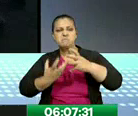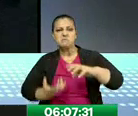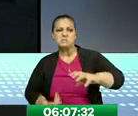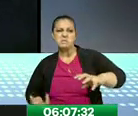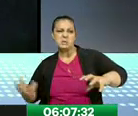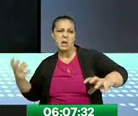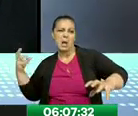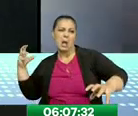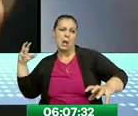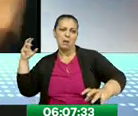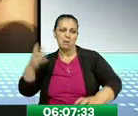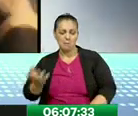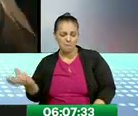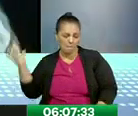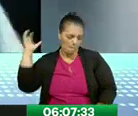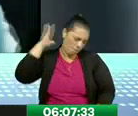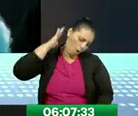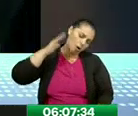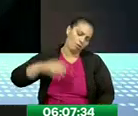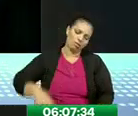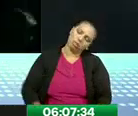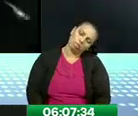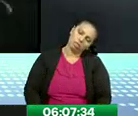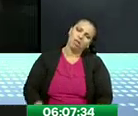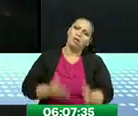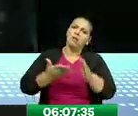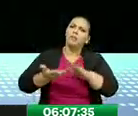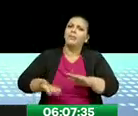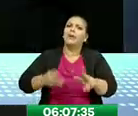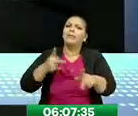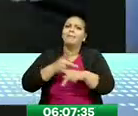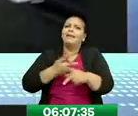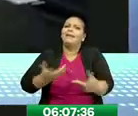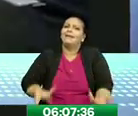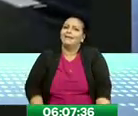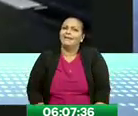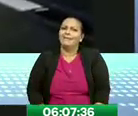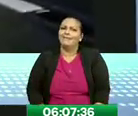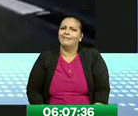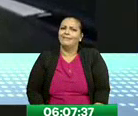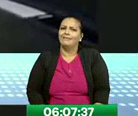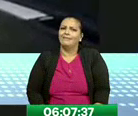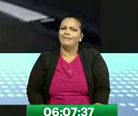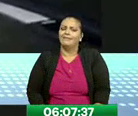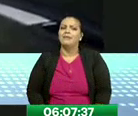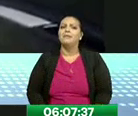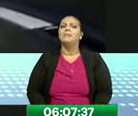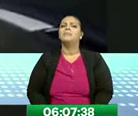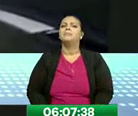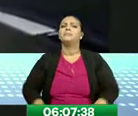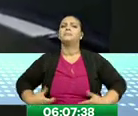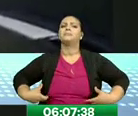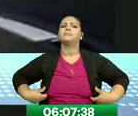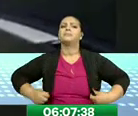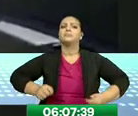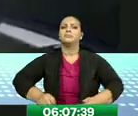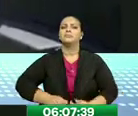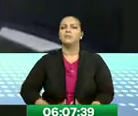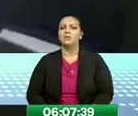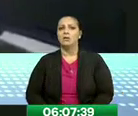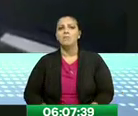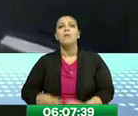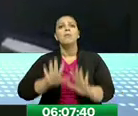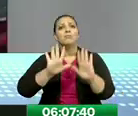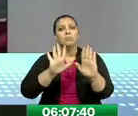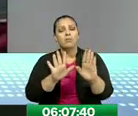visto agresiones feas que le dicen a los agentes de todo. Ajá. He tenido que salir en defensa de ellos, como también he tenido que salir en defensa de los conductores. Es